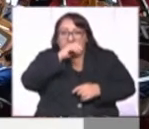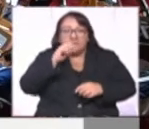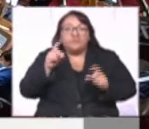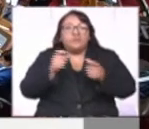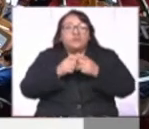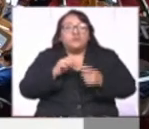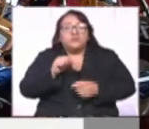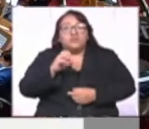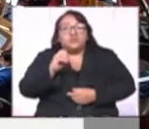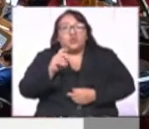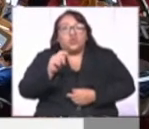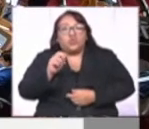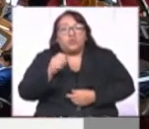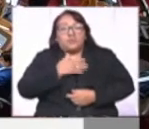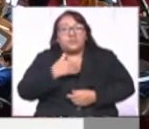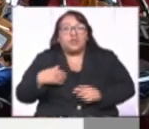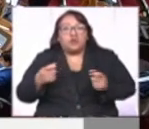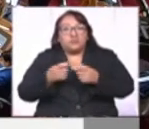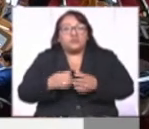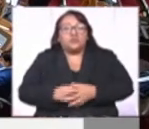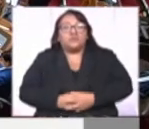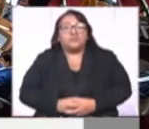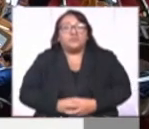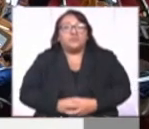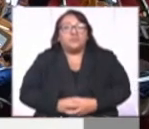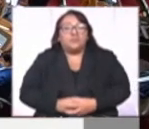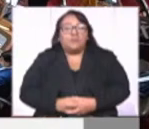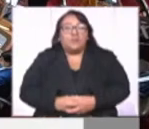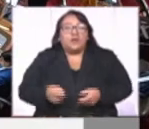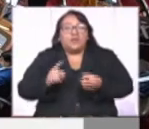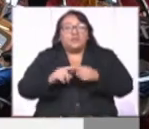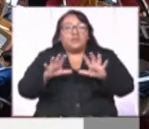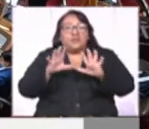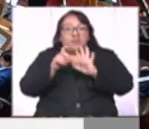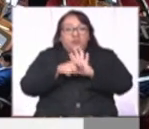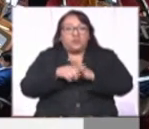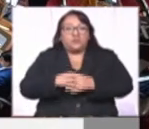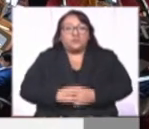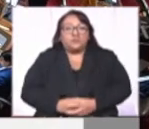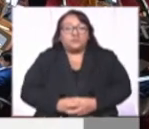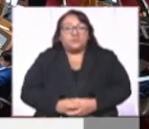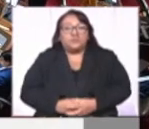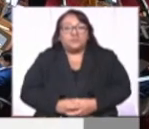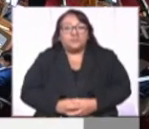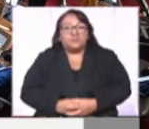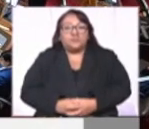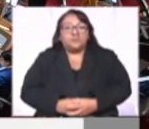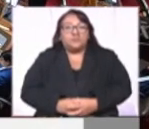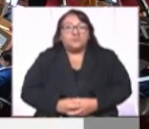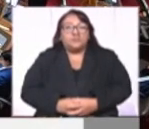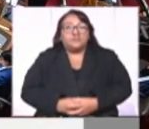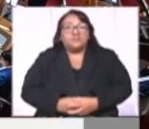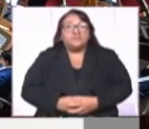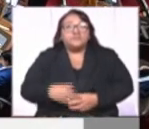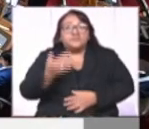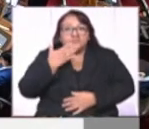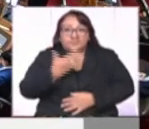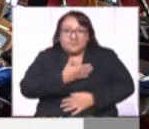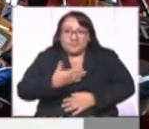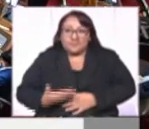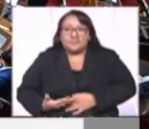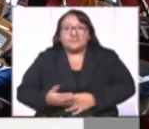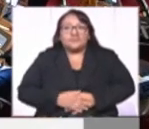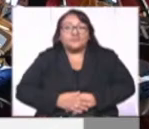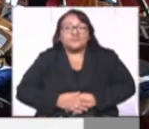Soto Palacios, presidente de la Comisión de Defensa del Consumidor, hasta por 10 minutos. Muchas gracias, señor presidente. Paso